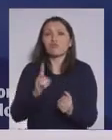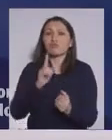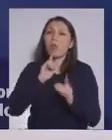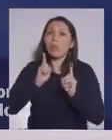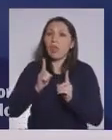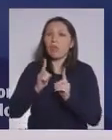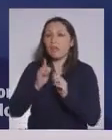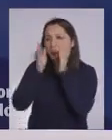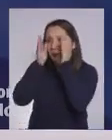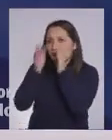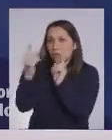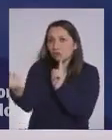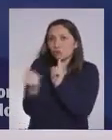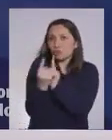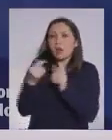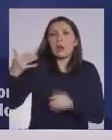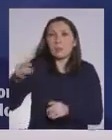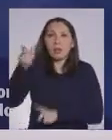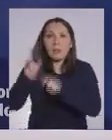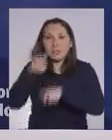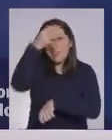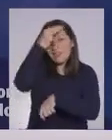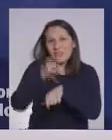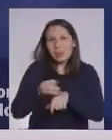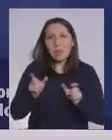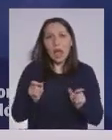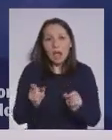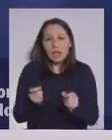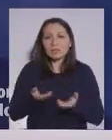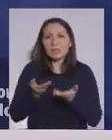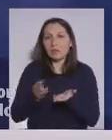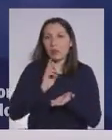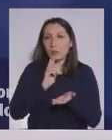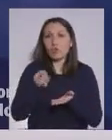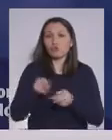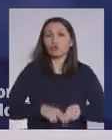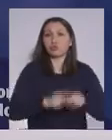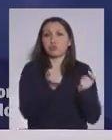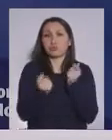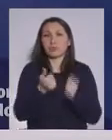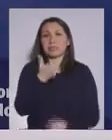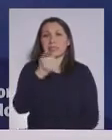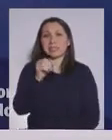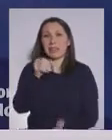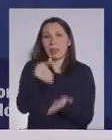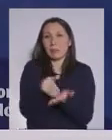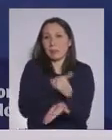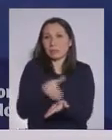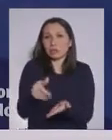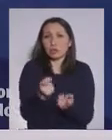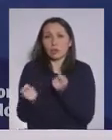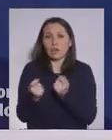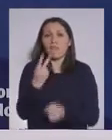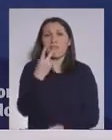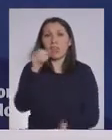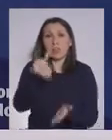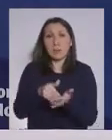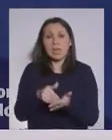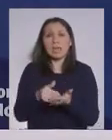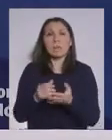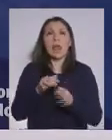tener que atender una cantidad importante de pacientes de cáncer para eso hay un presupuesto de 60 mil millones de pesos con 20 mil